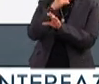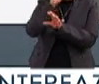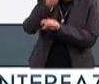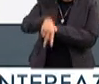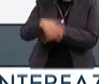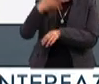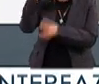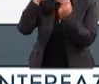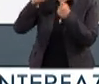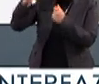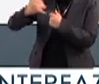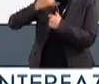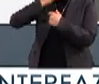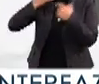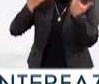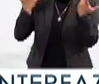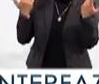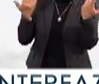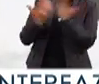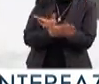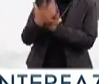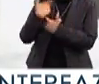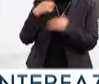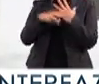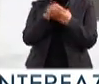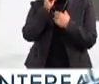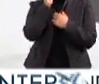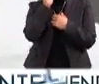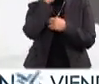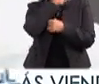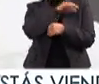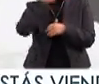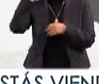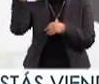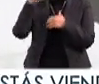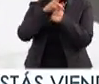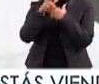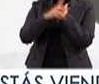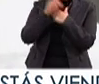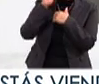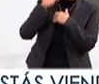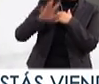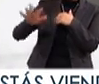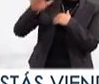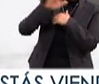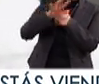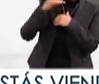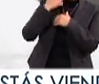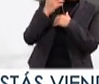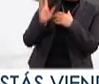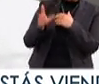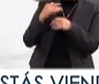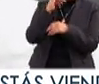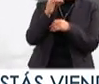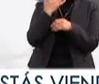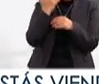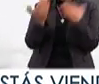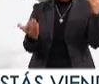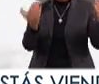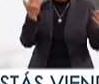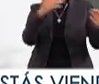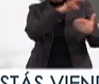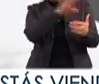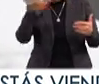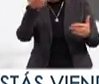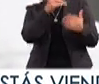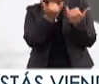decirlo aprender de los errores y de las cosas que no han salido bien en otros en otros contextos que si bien nunca se puede comparar